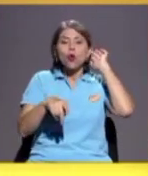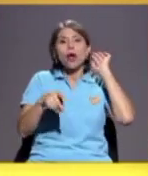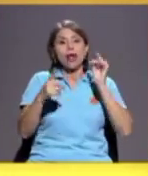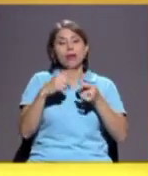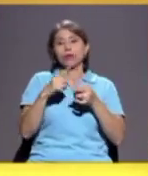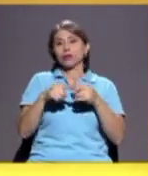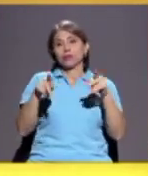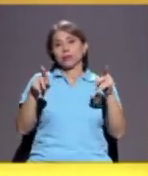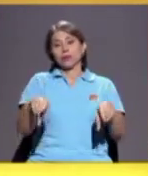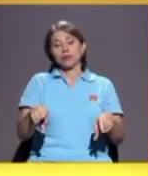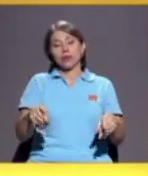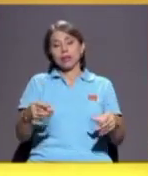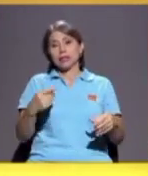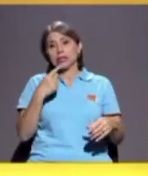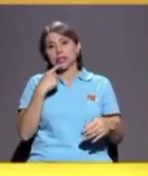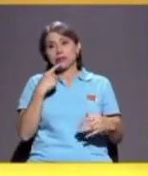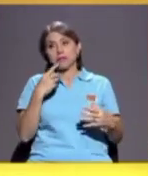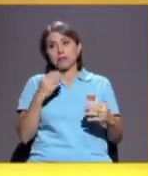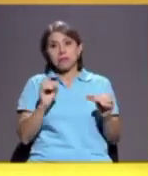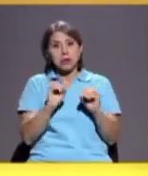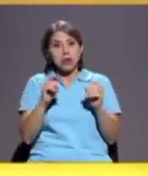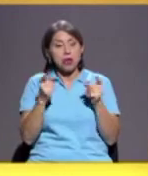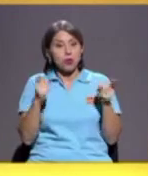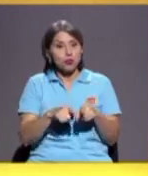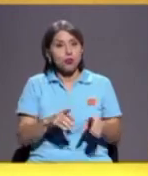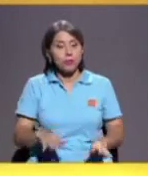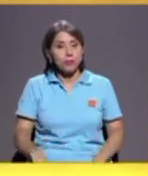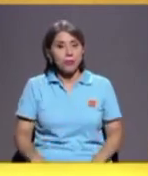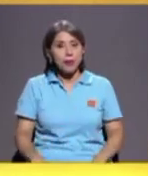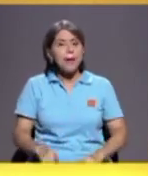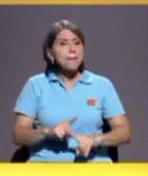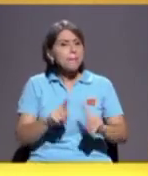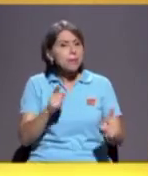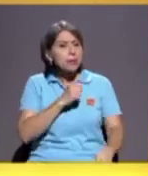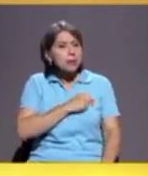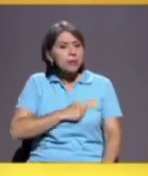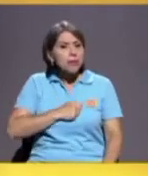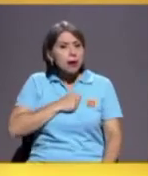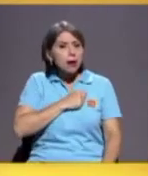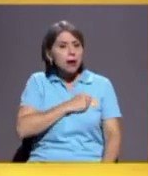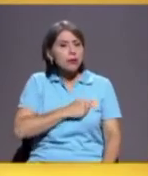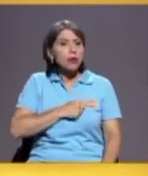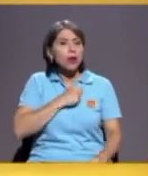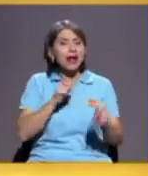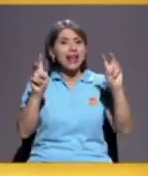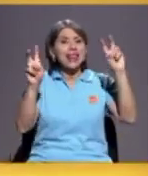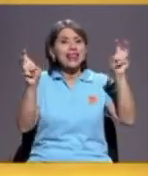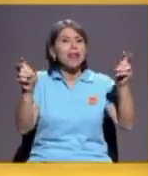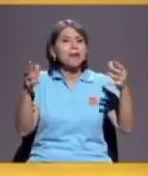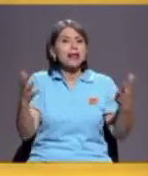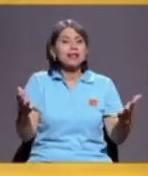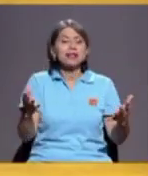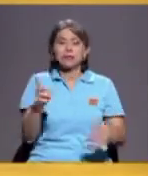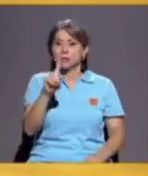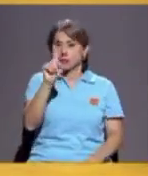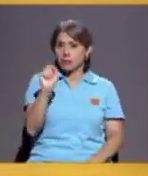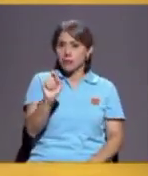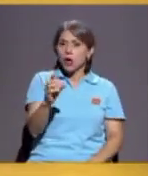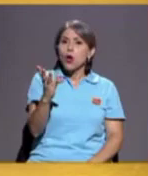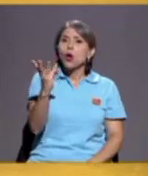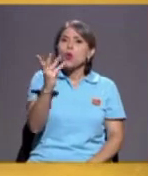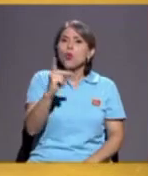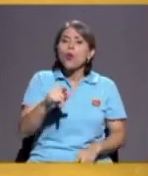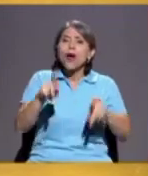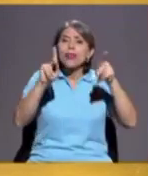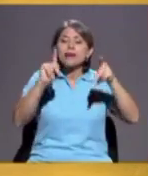no ocurrió nada con el dinero. Pero perdón, el tema es ¿Cuántos enfermos diabéticos